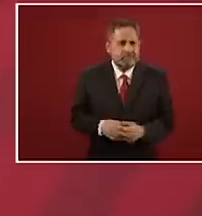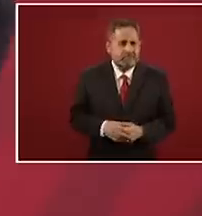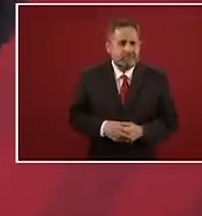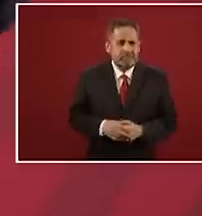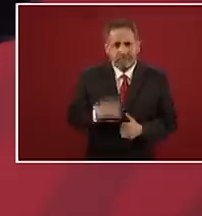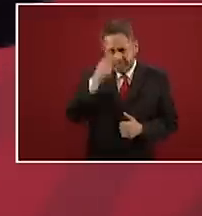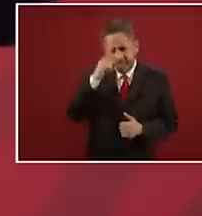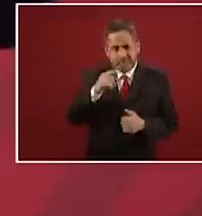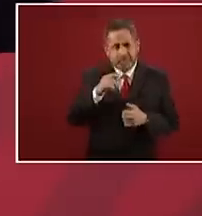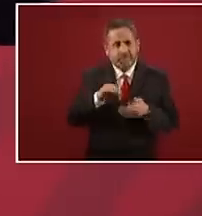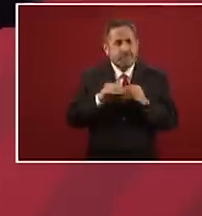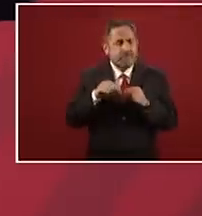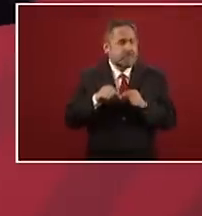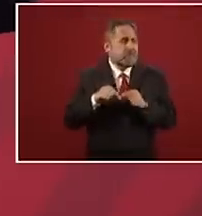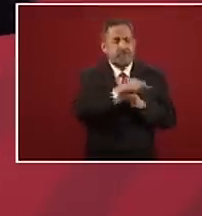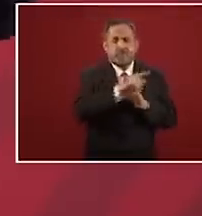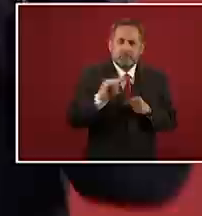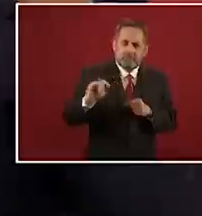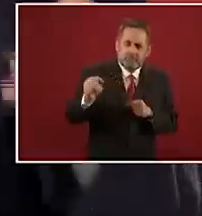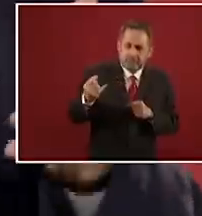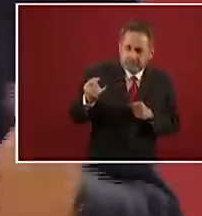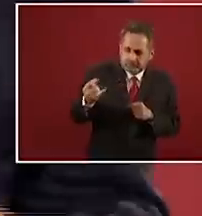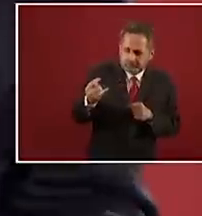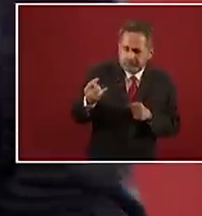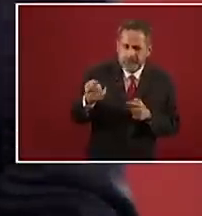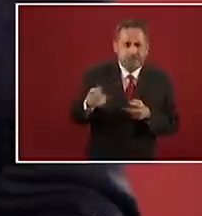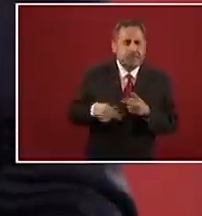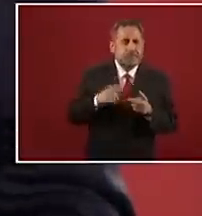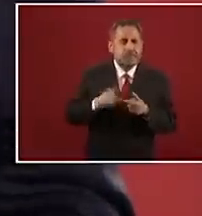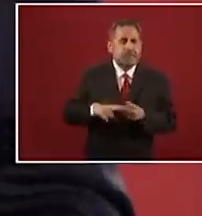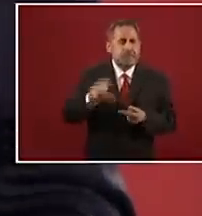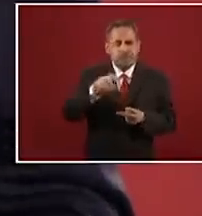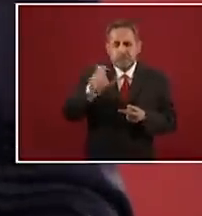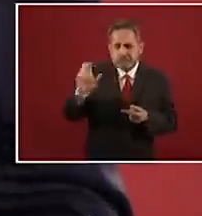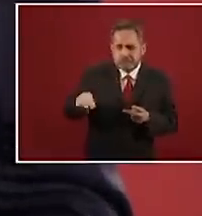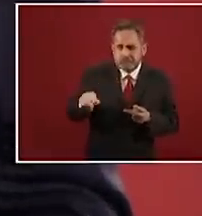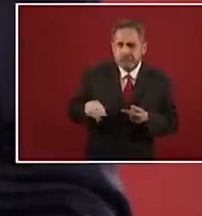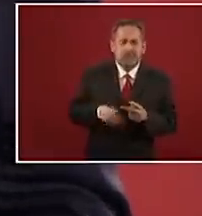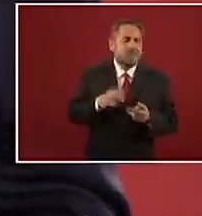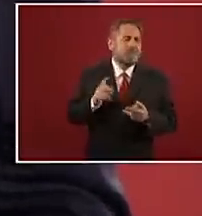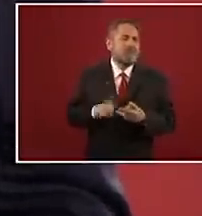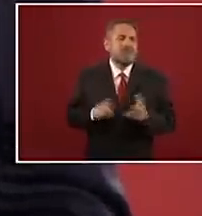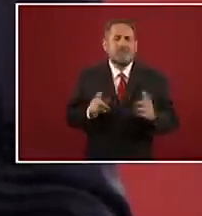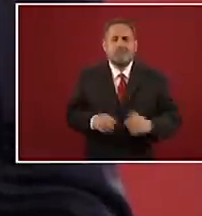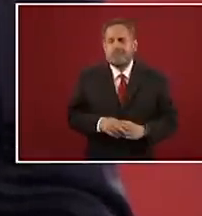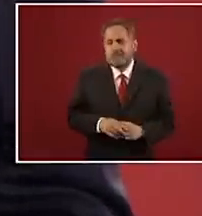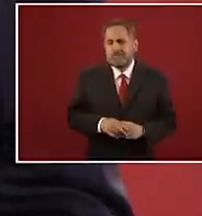para ir a Tijuana, para ir a Cancún,